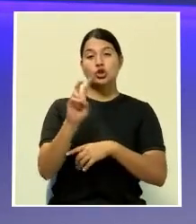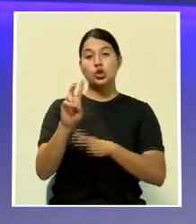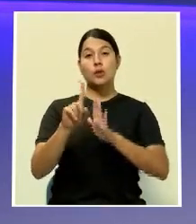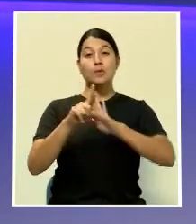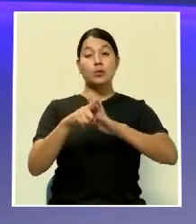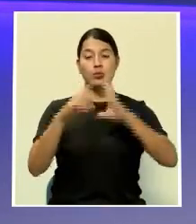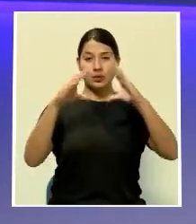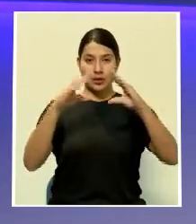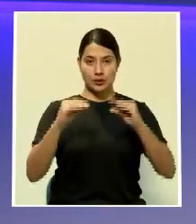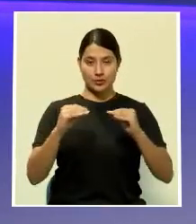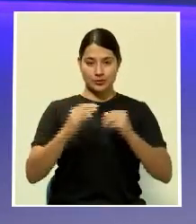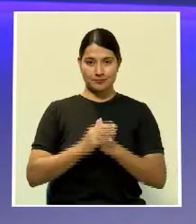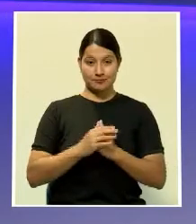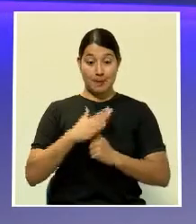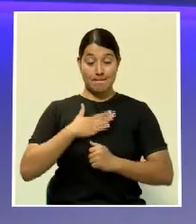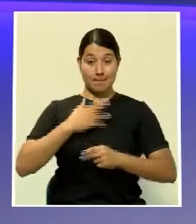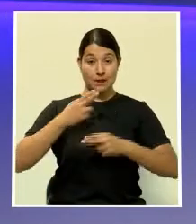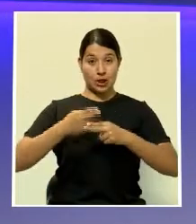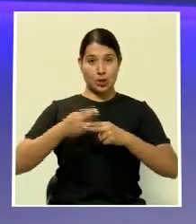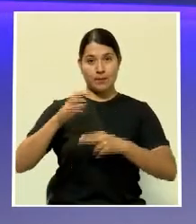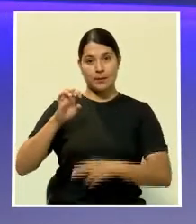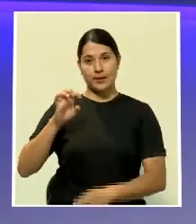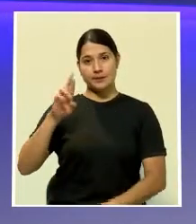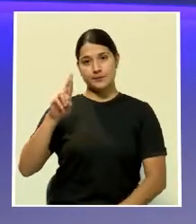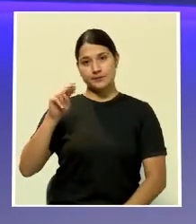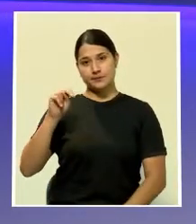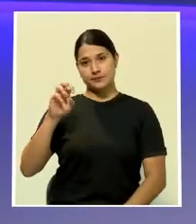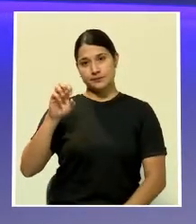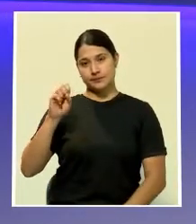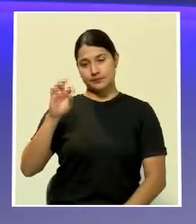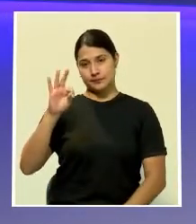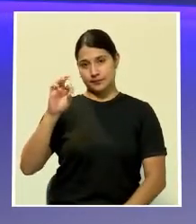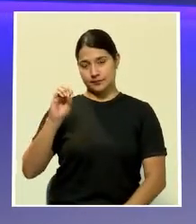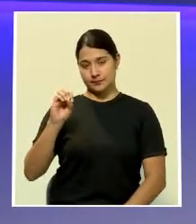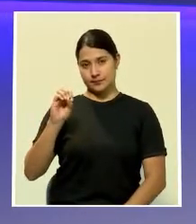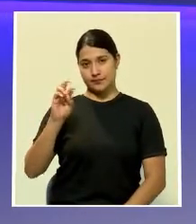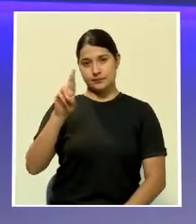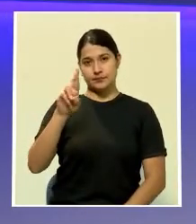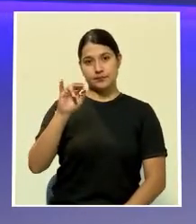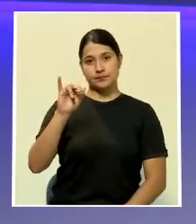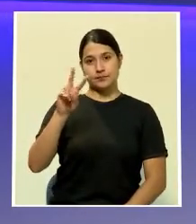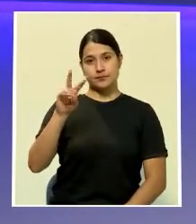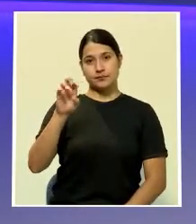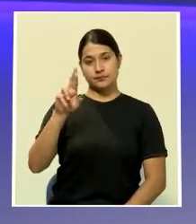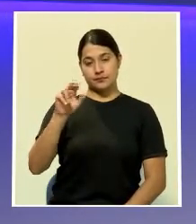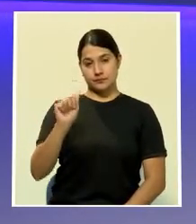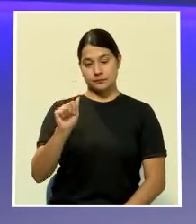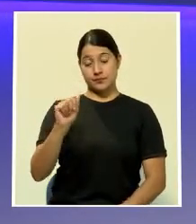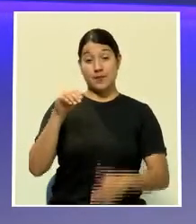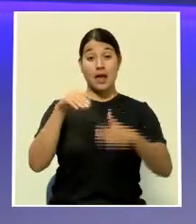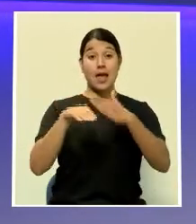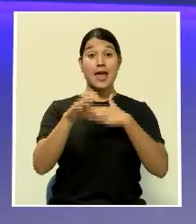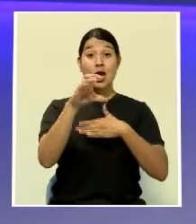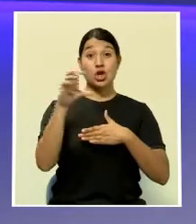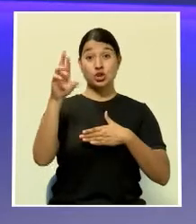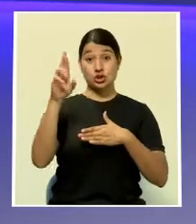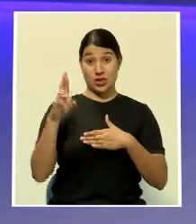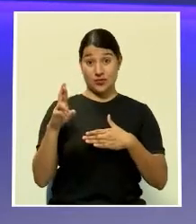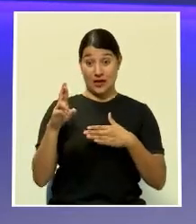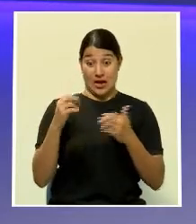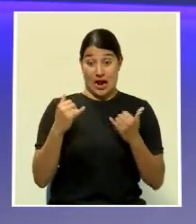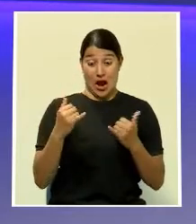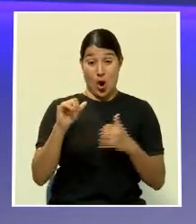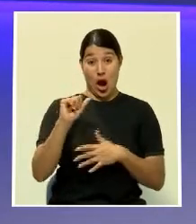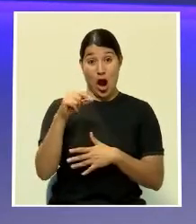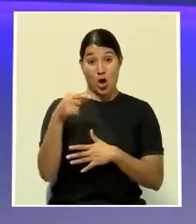2 minutos. Soy Ernesto Rivera. En Costa Rica, el mes de agosto se